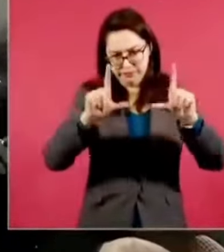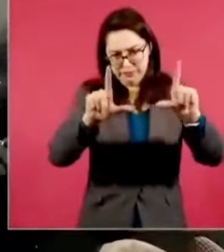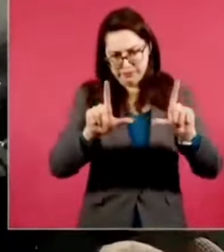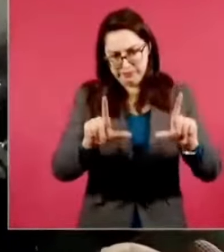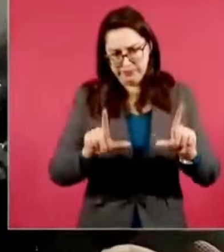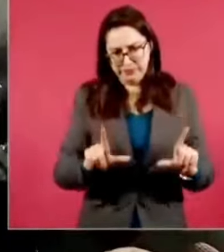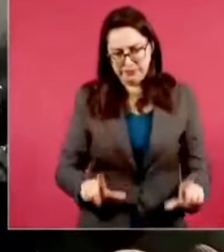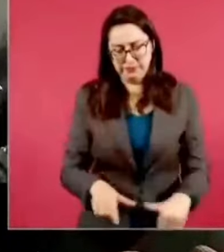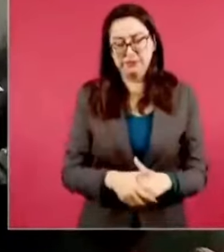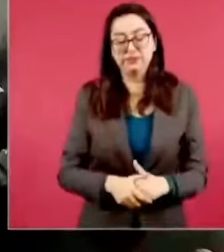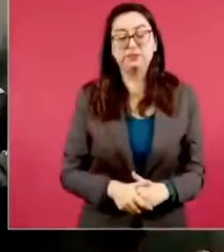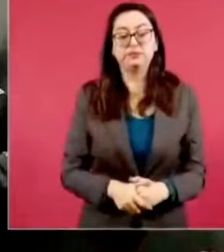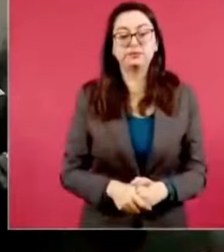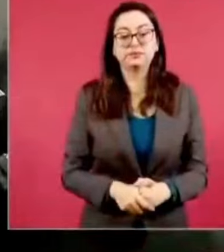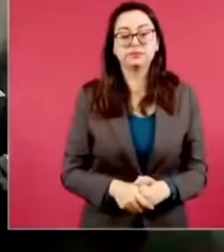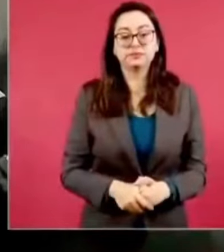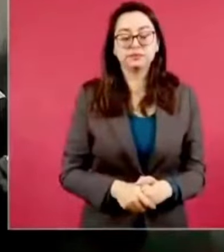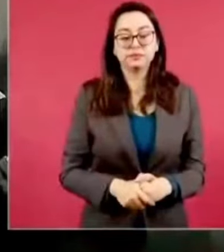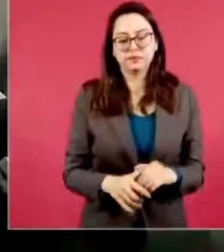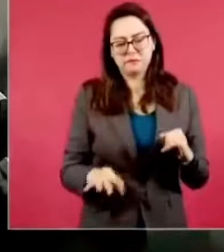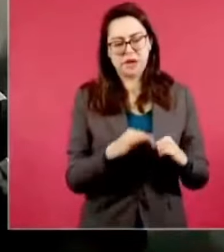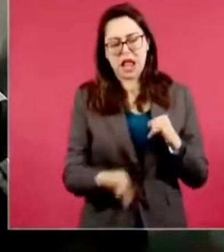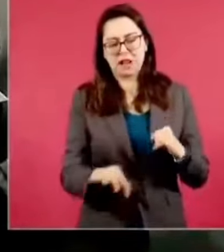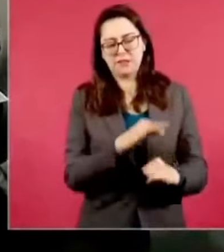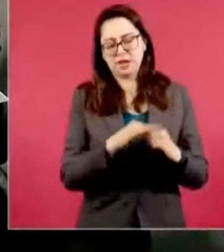a ver si, casi al final,